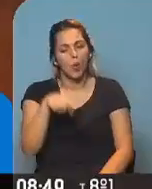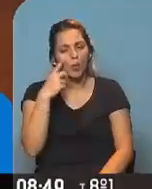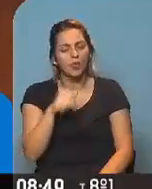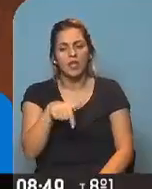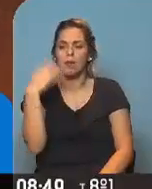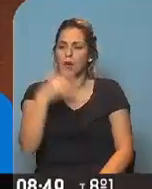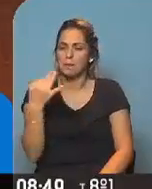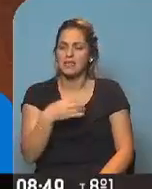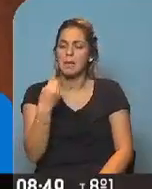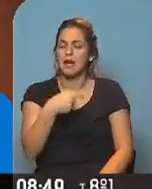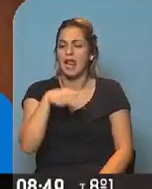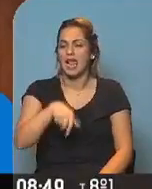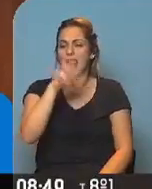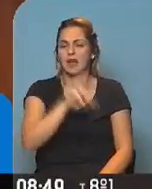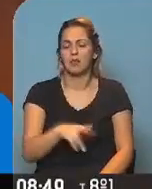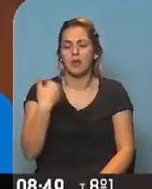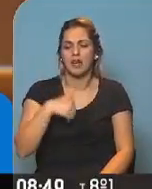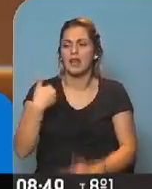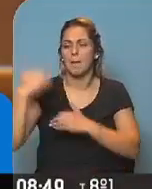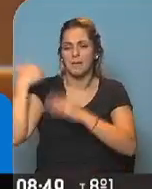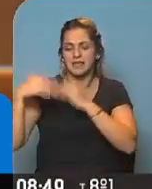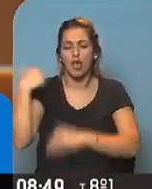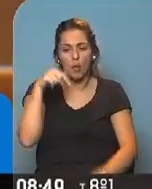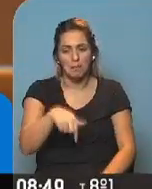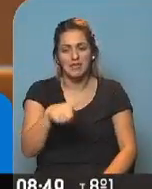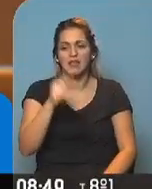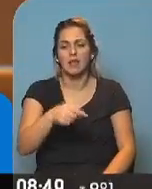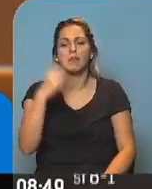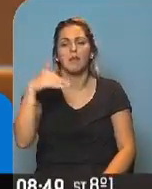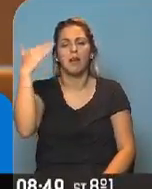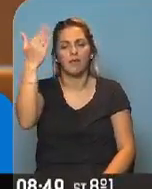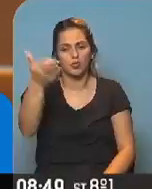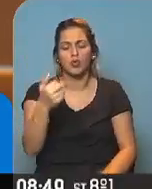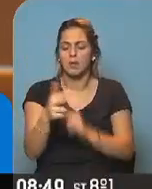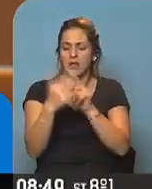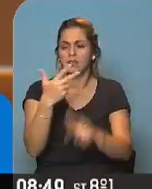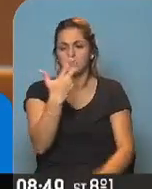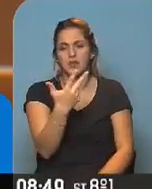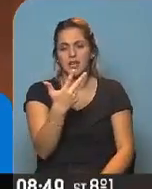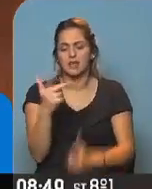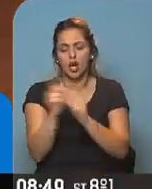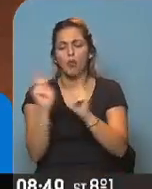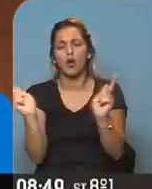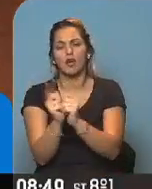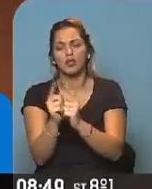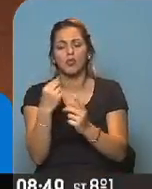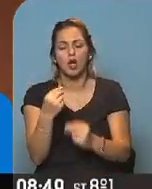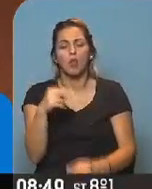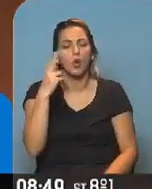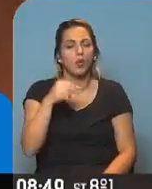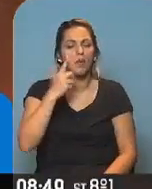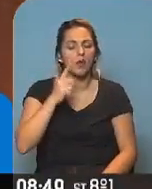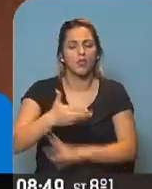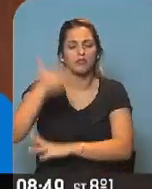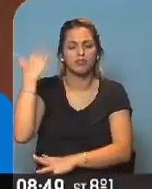la república argentina para el pasado para el presente y para el futuro me parece que en estas tres palabras se resume lo que ha sido ese 9 de julio y ese